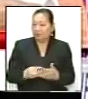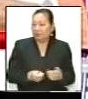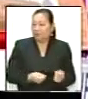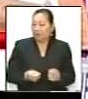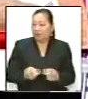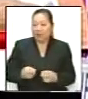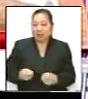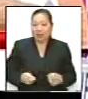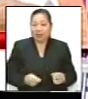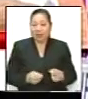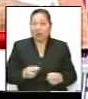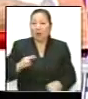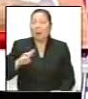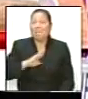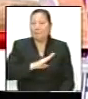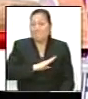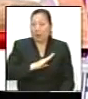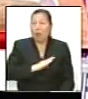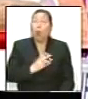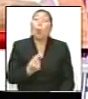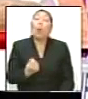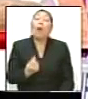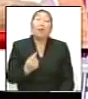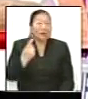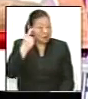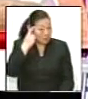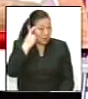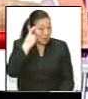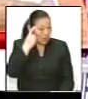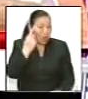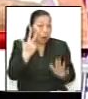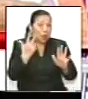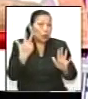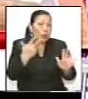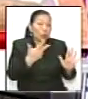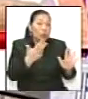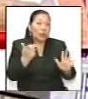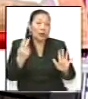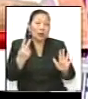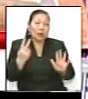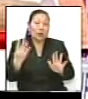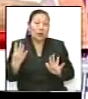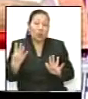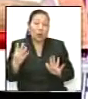del río Mala. ¿Sabe por cuánto, Presidente? Por